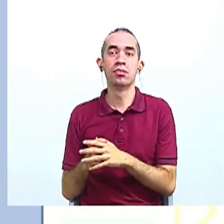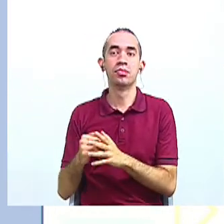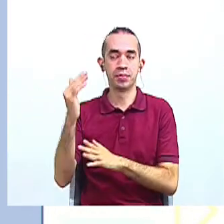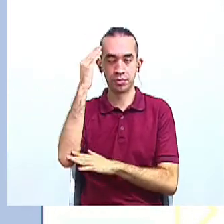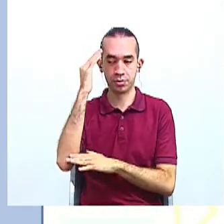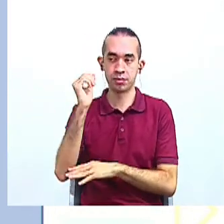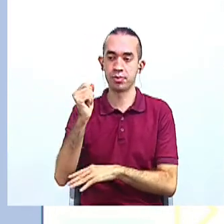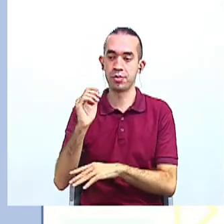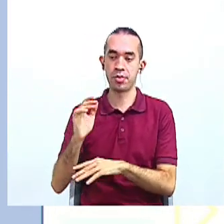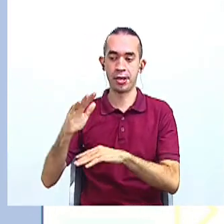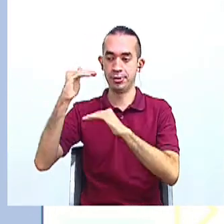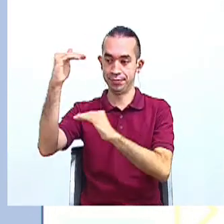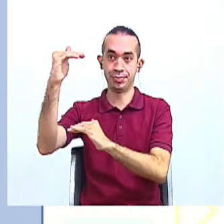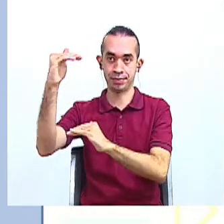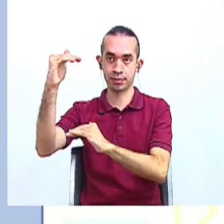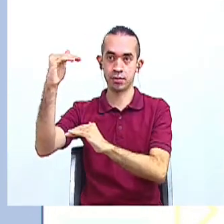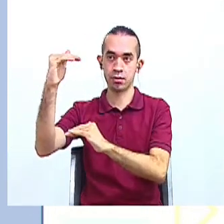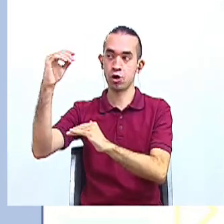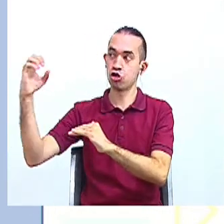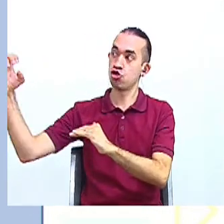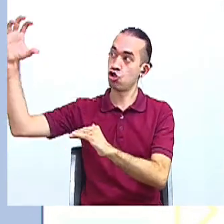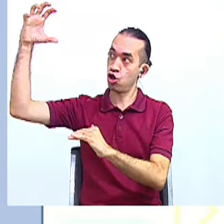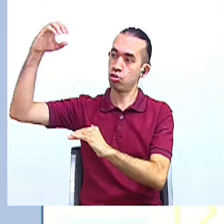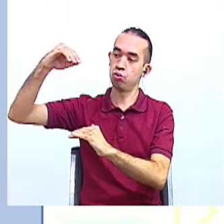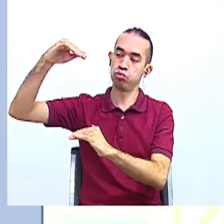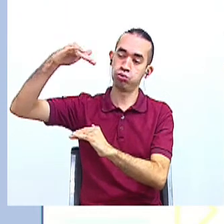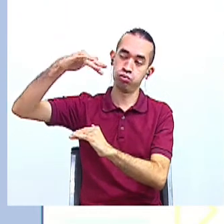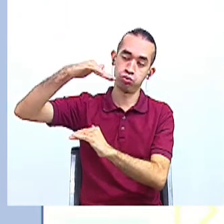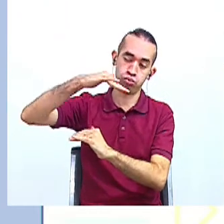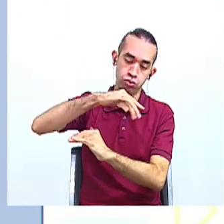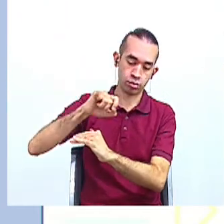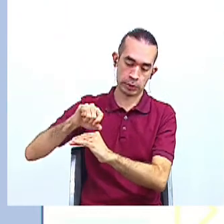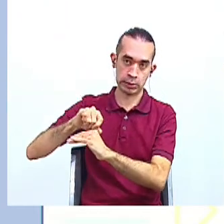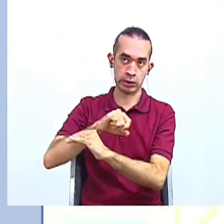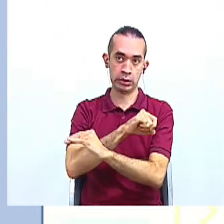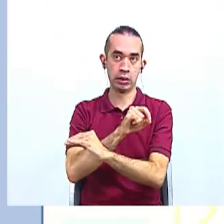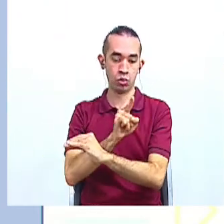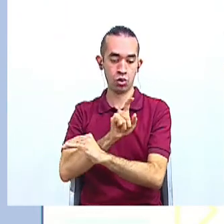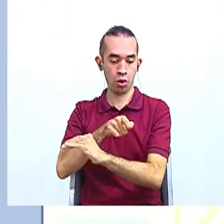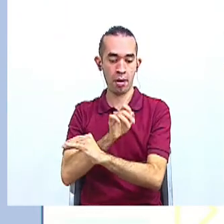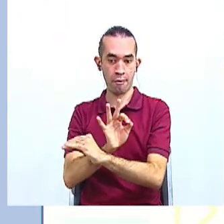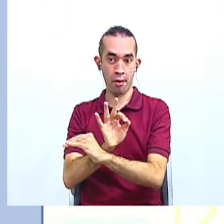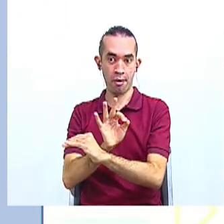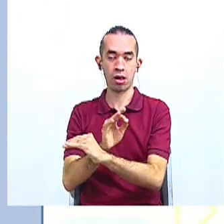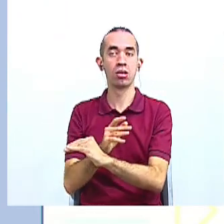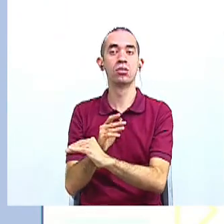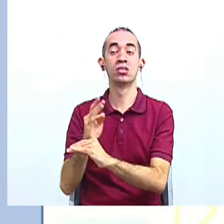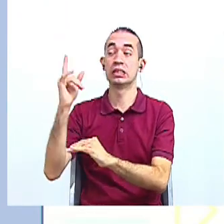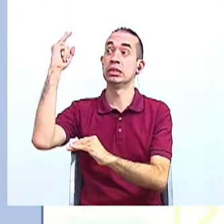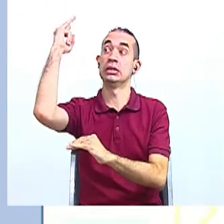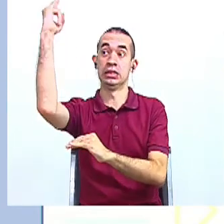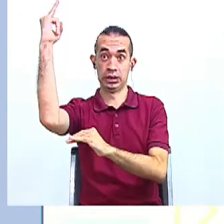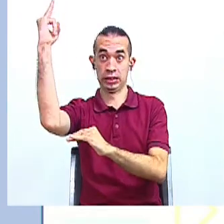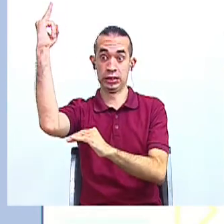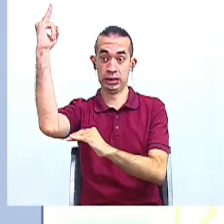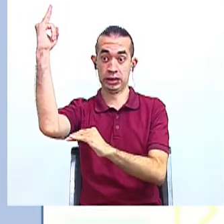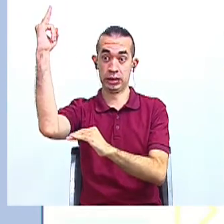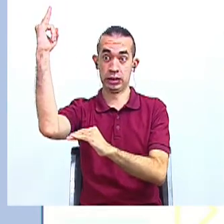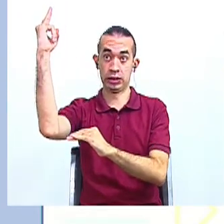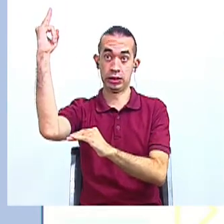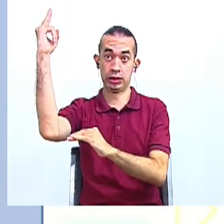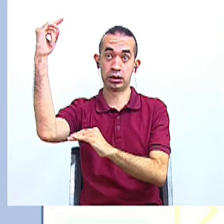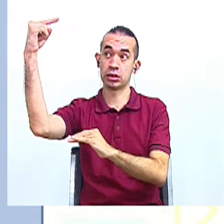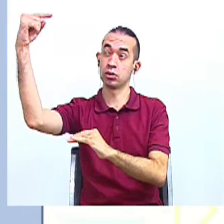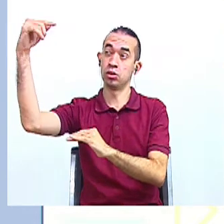que hace la cabina de teléfono era de 1,9 metros y la sombra que hacía hasta